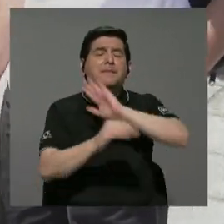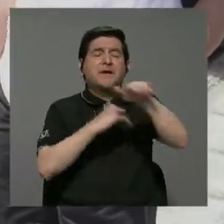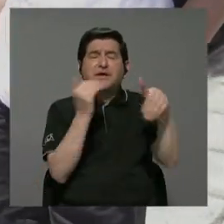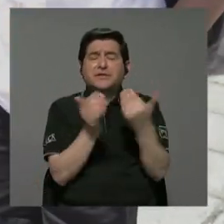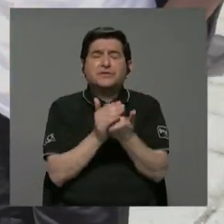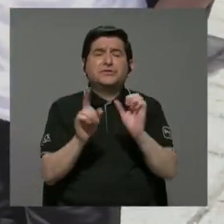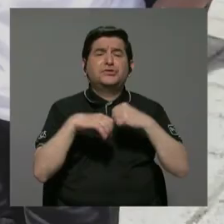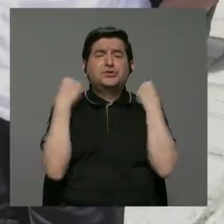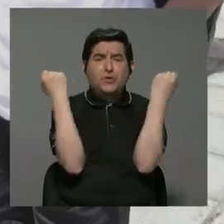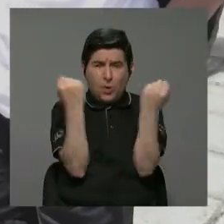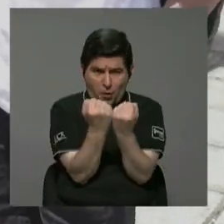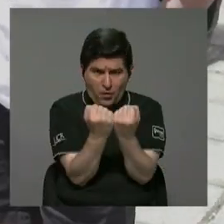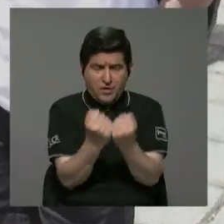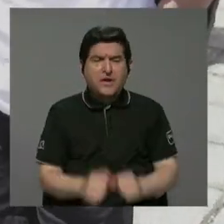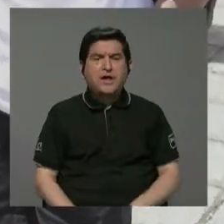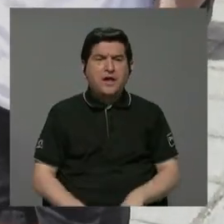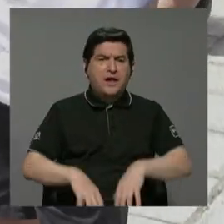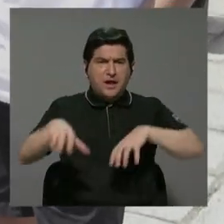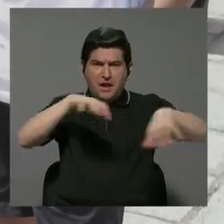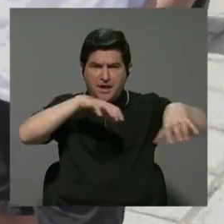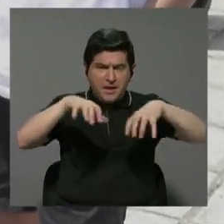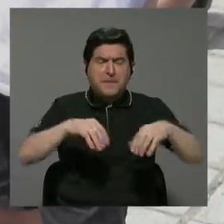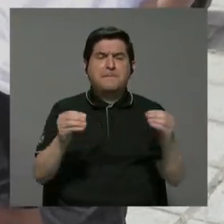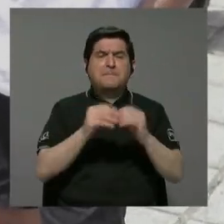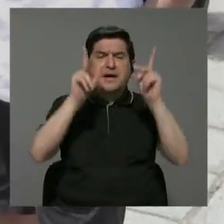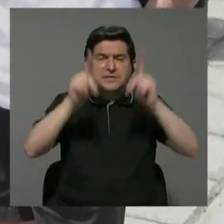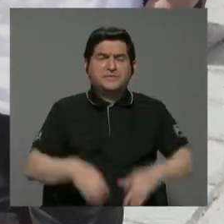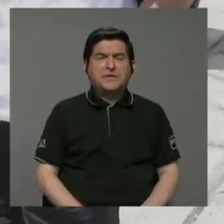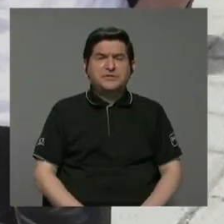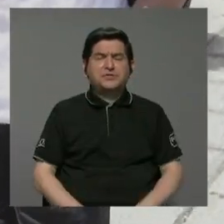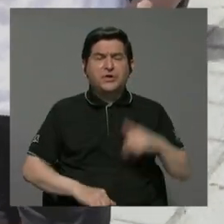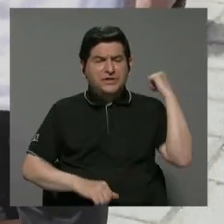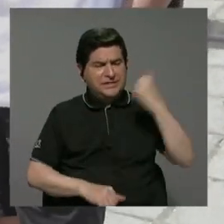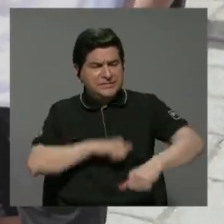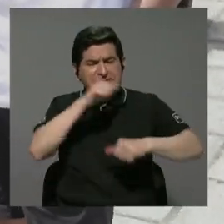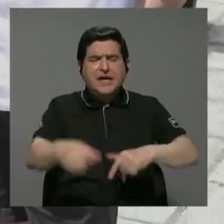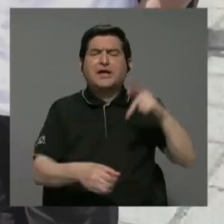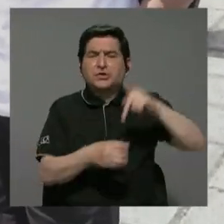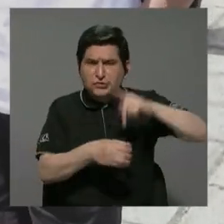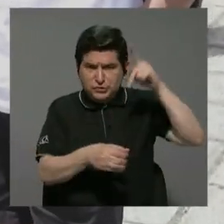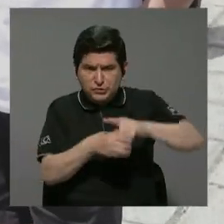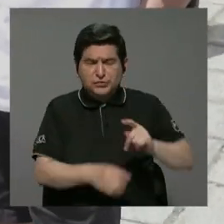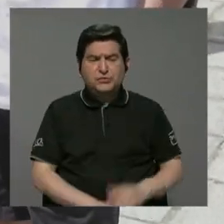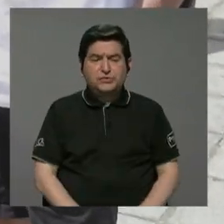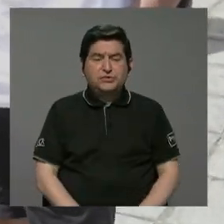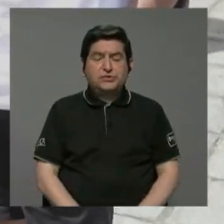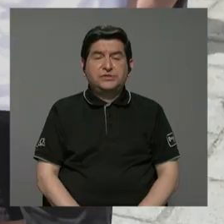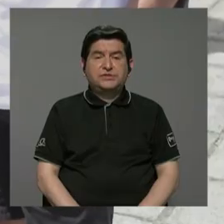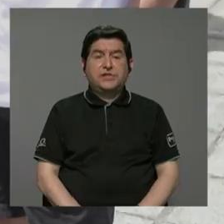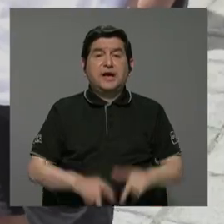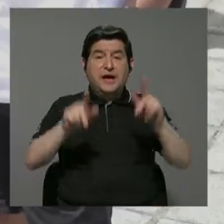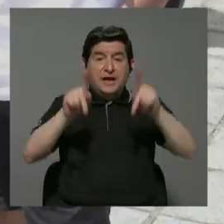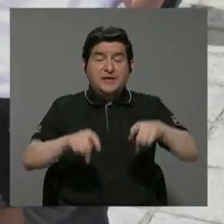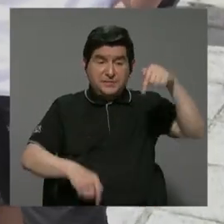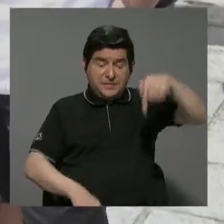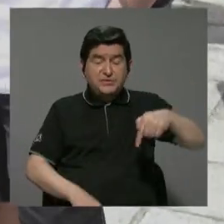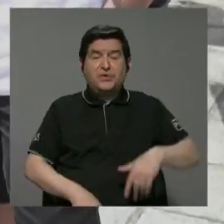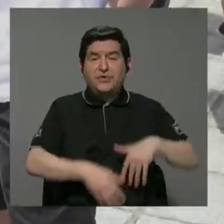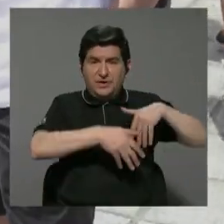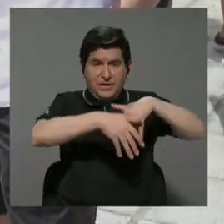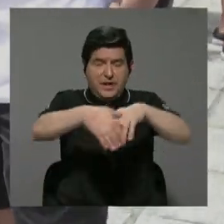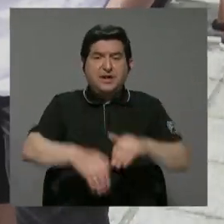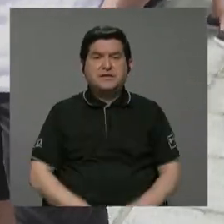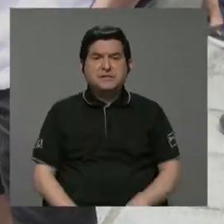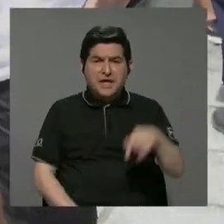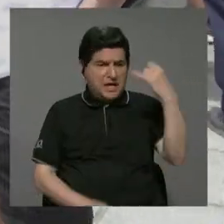los sindicatos y también movimientos a que más personas se unan a la lucha y también a los presentes en la marcha que el movimiento